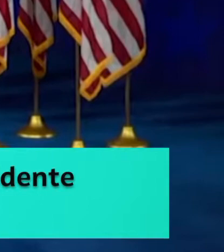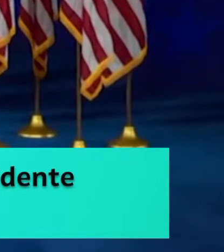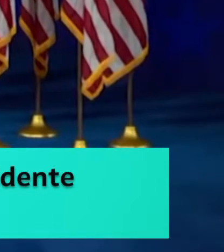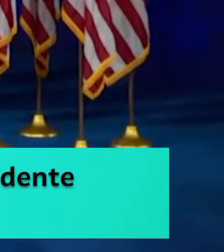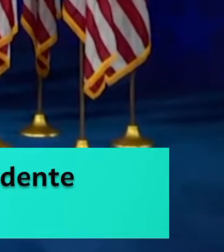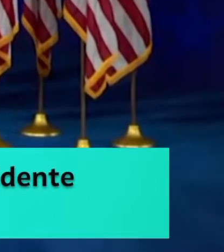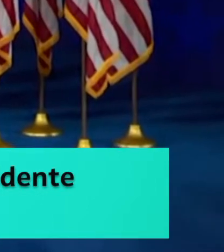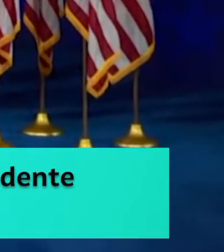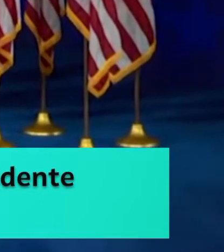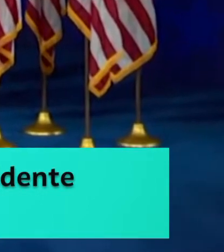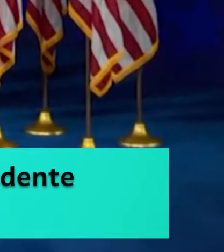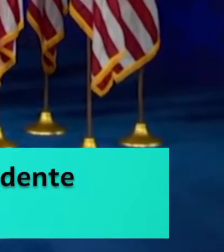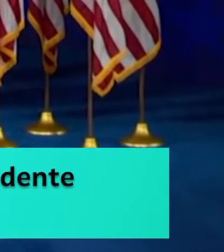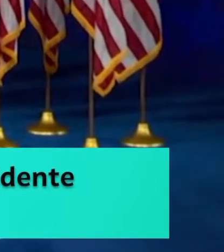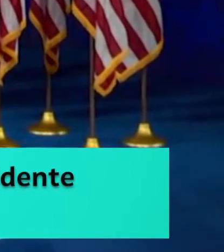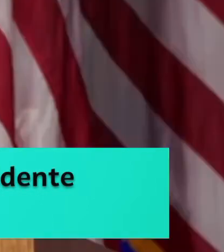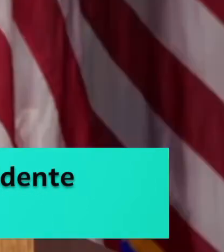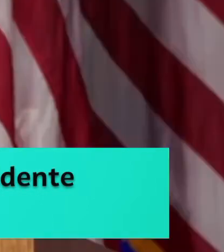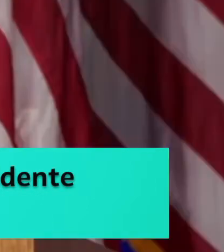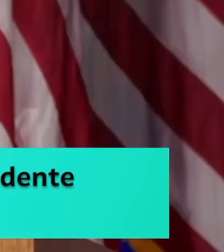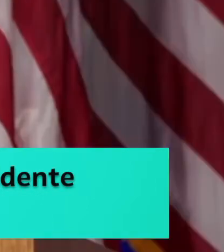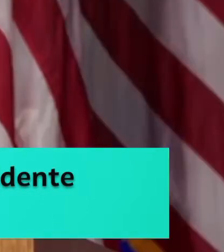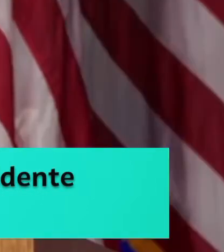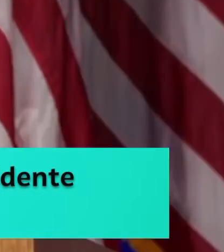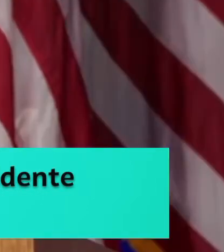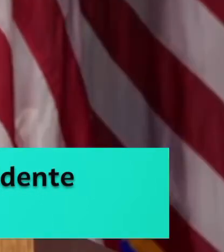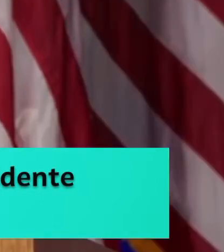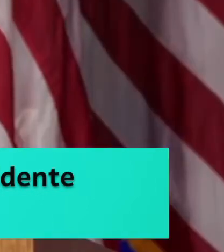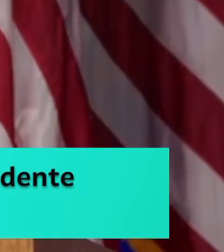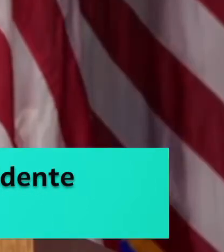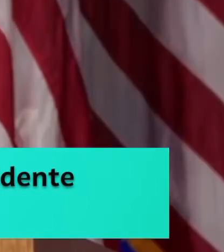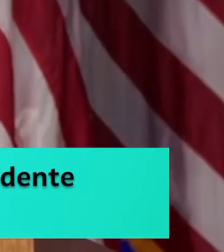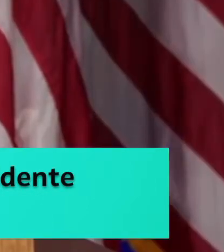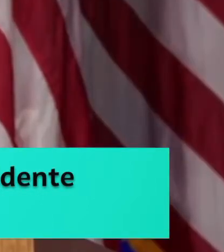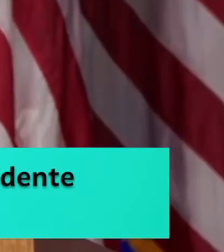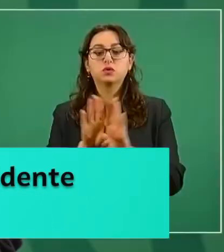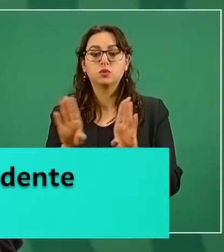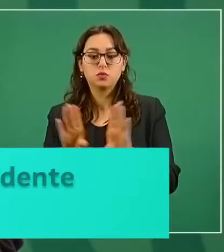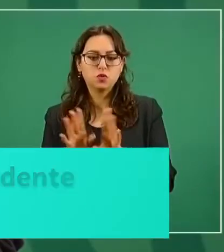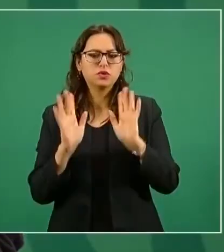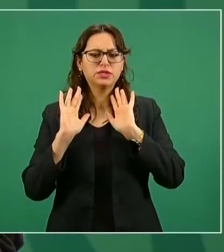que tienen que ver con la agenda